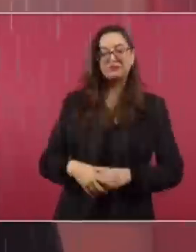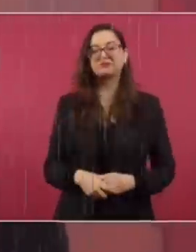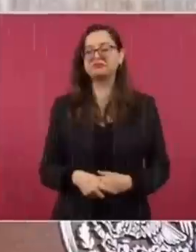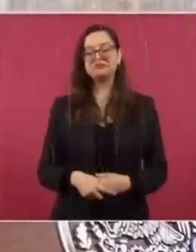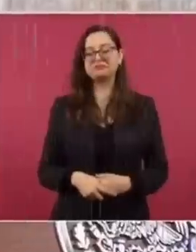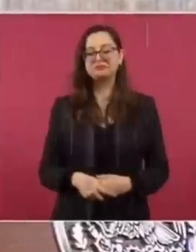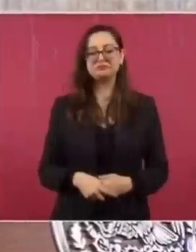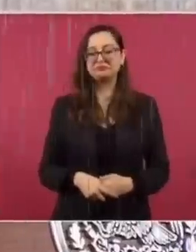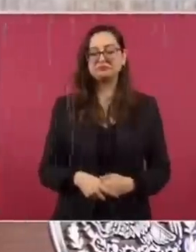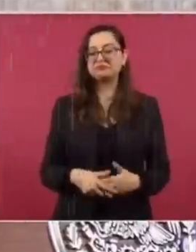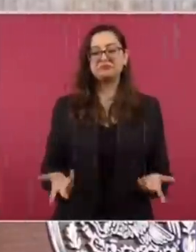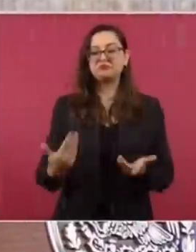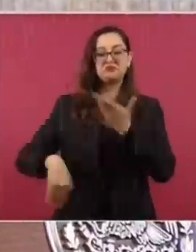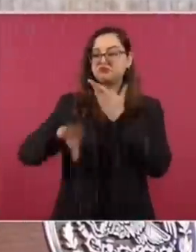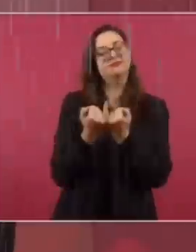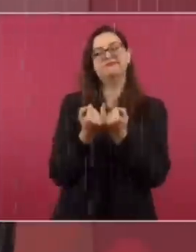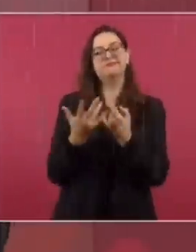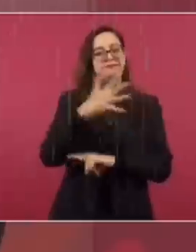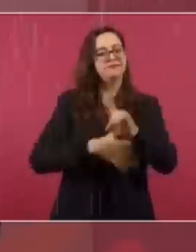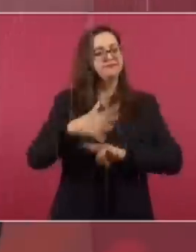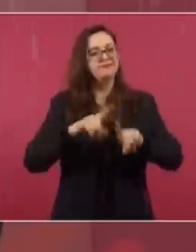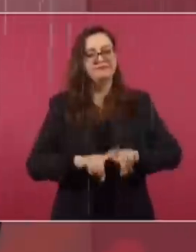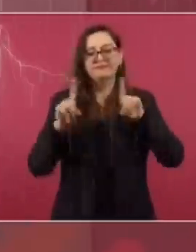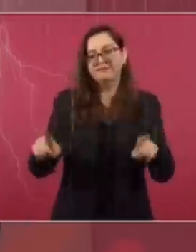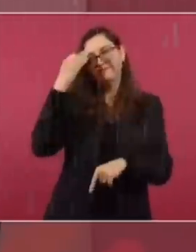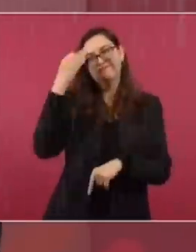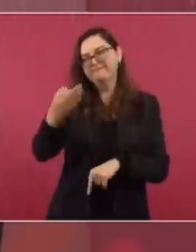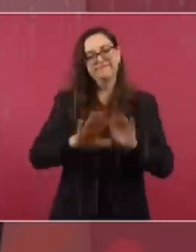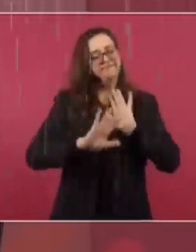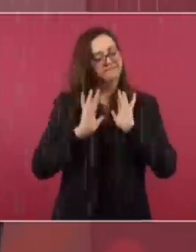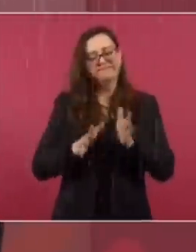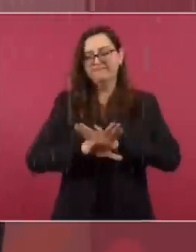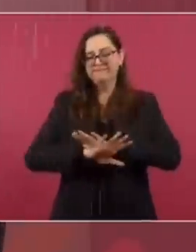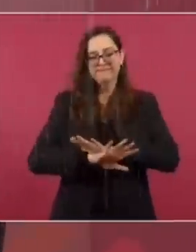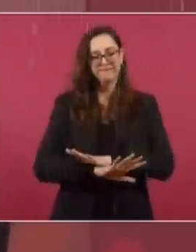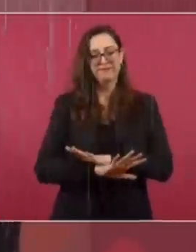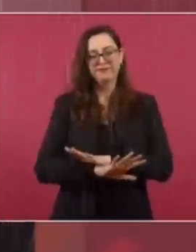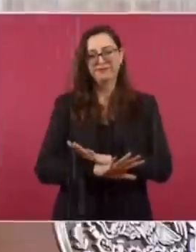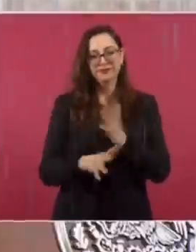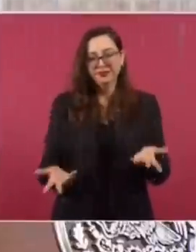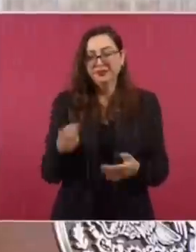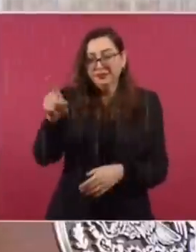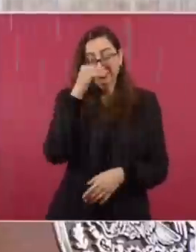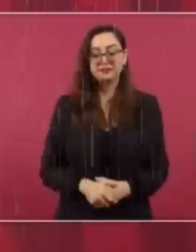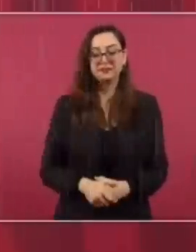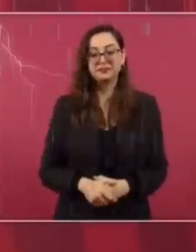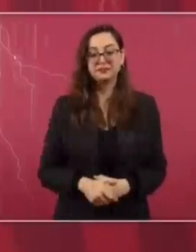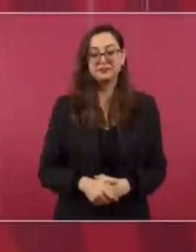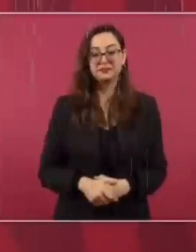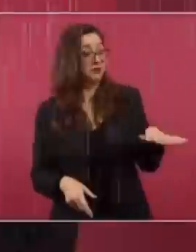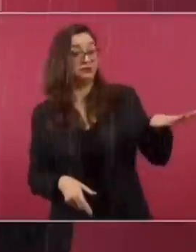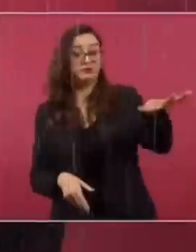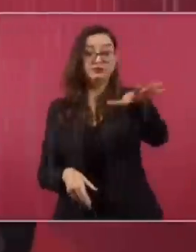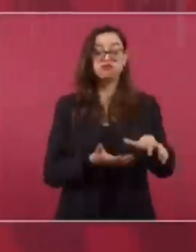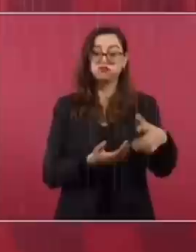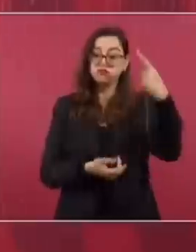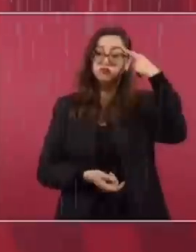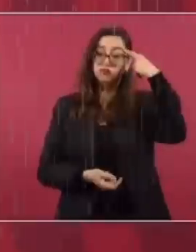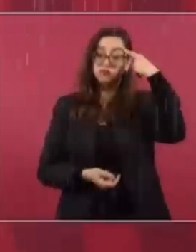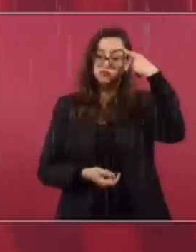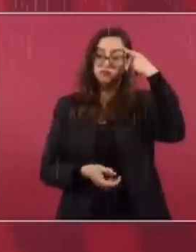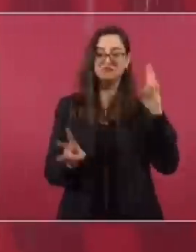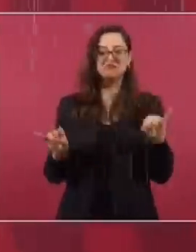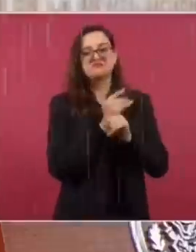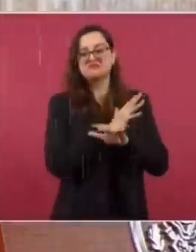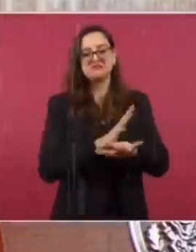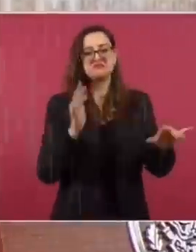causaría para afectar nuestro gobierno. Entonces, no está de más decirles, no va a tener efecto político, porque el pueblo tiene